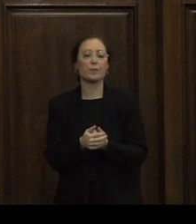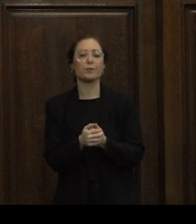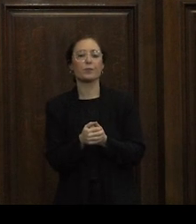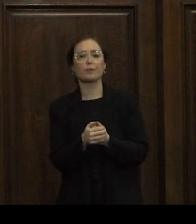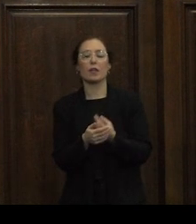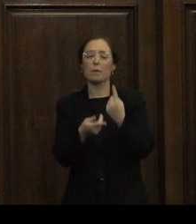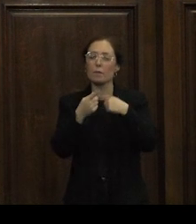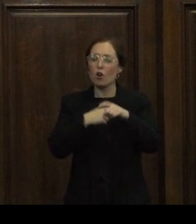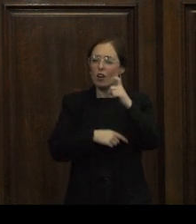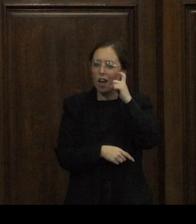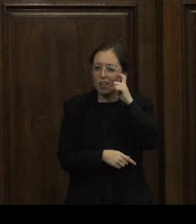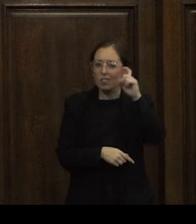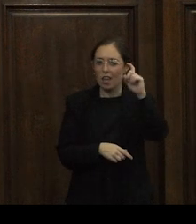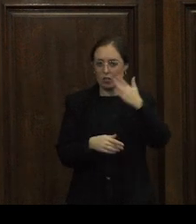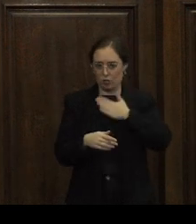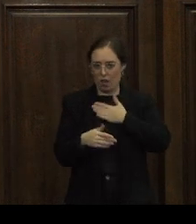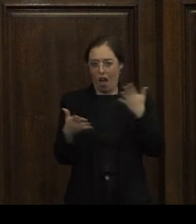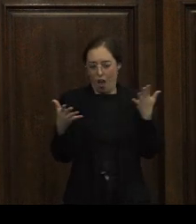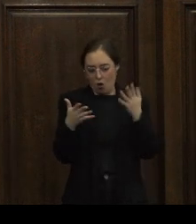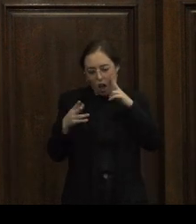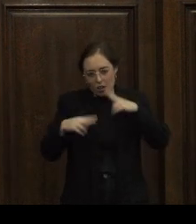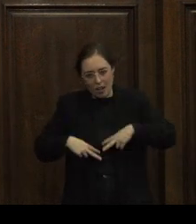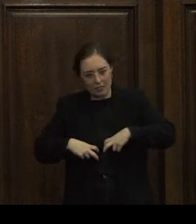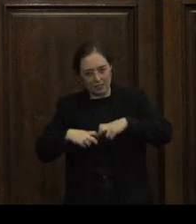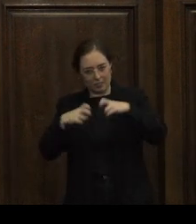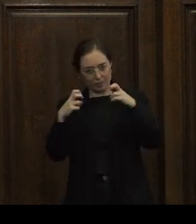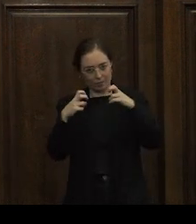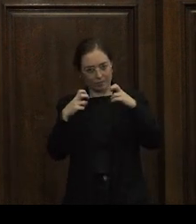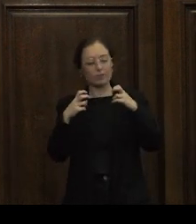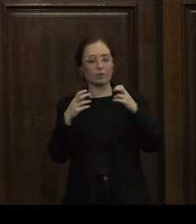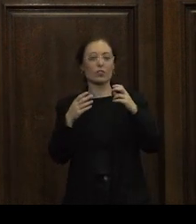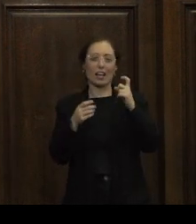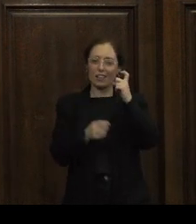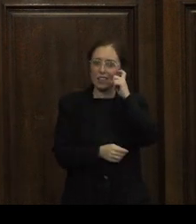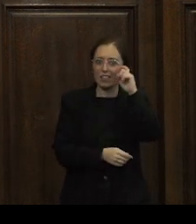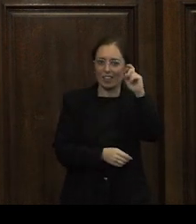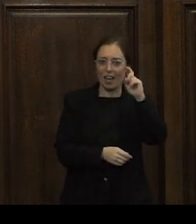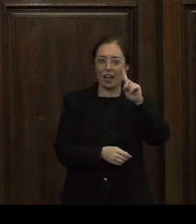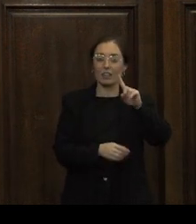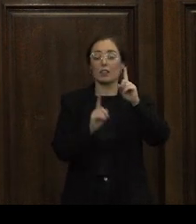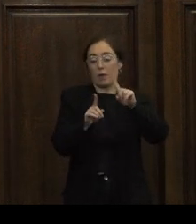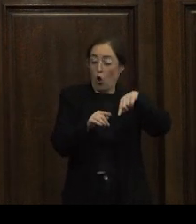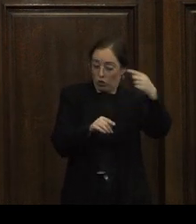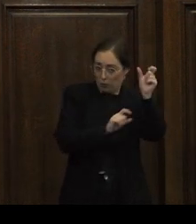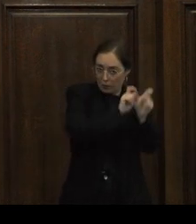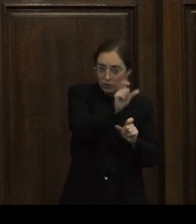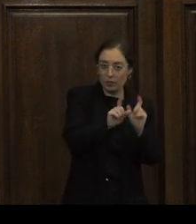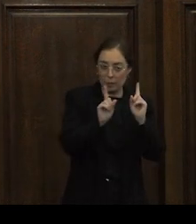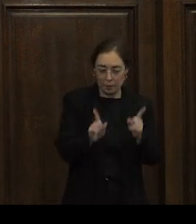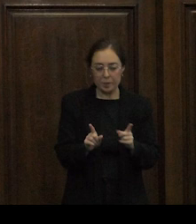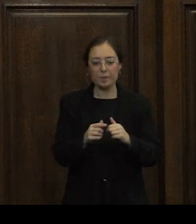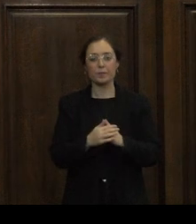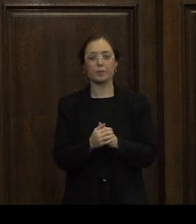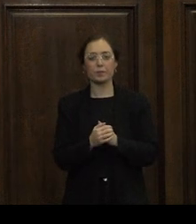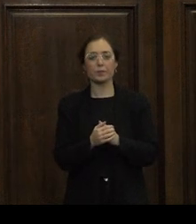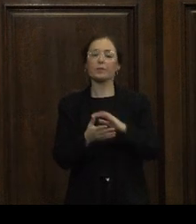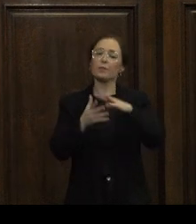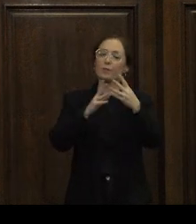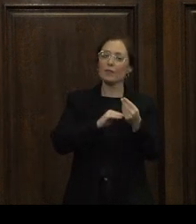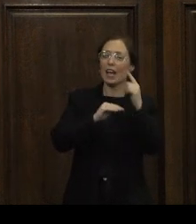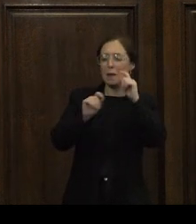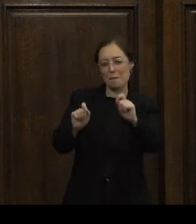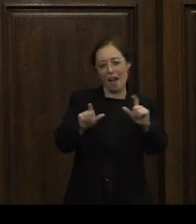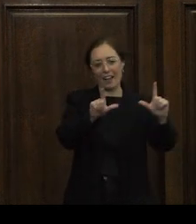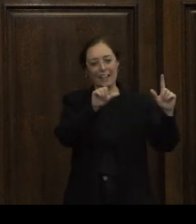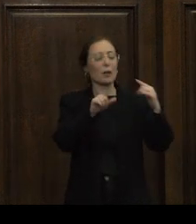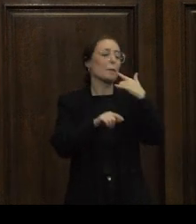La perspectiva desde la cual yo vengo analizando este fenómeno, así como varios otros, es esta que ilustran estas imágenes,